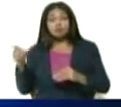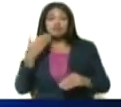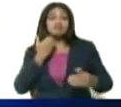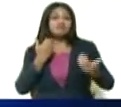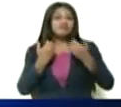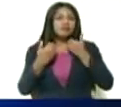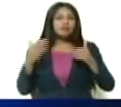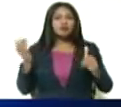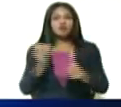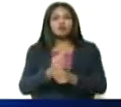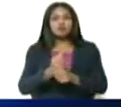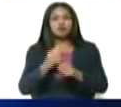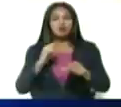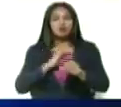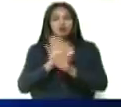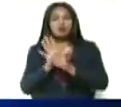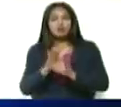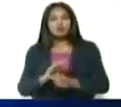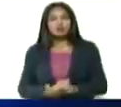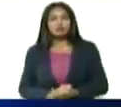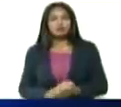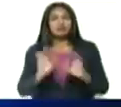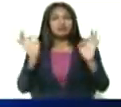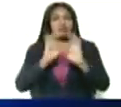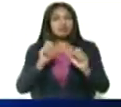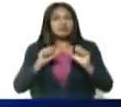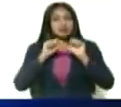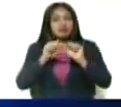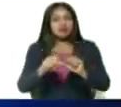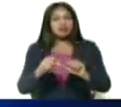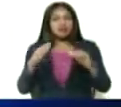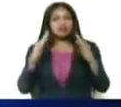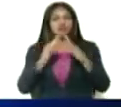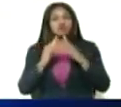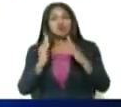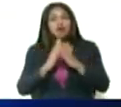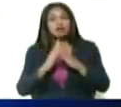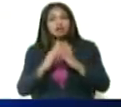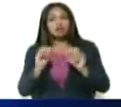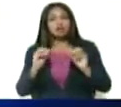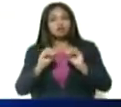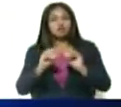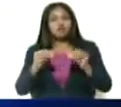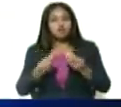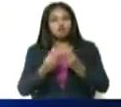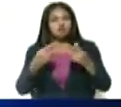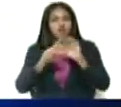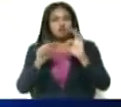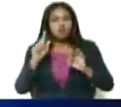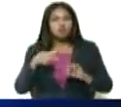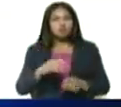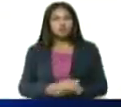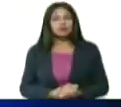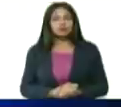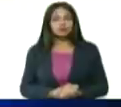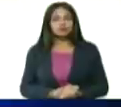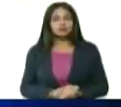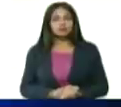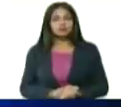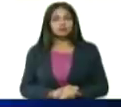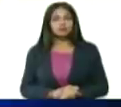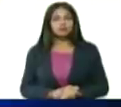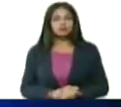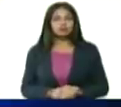se le detecte el coronavirus. Nadie debe quedarse en su casa con coronavirus. Hay que tomar las medidas extremas para que